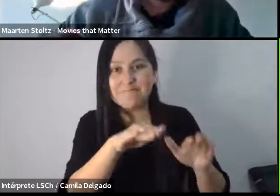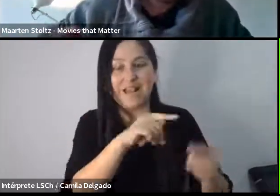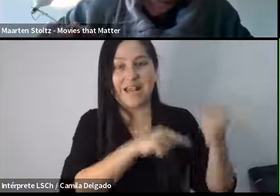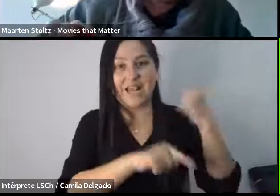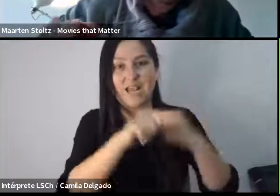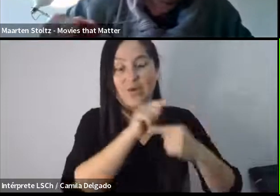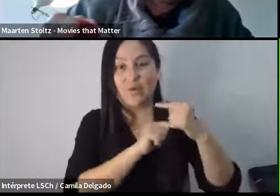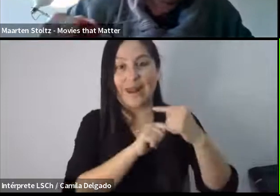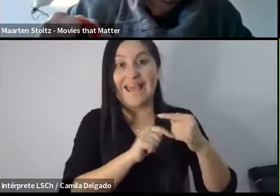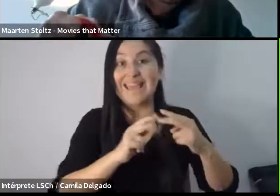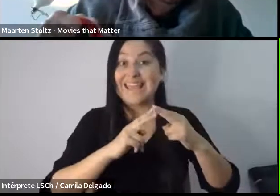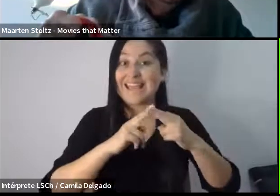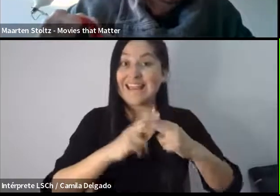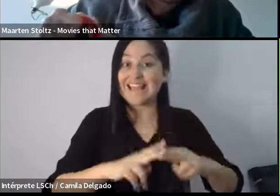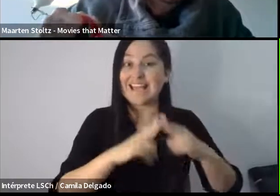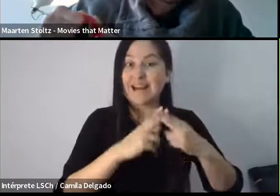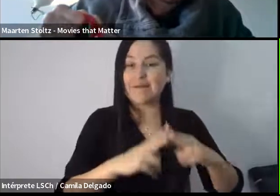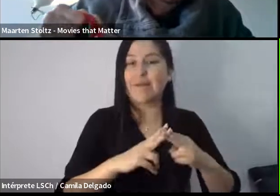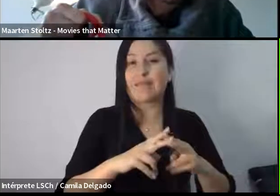son fundamentales, ¿no?